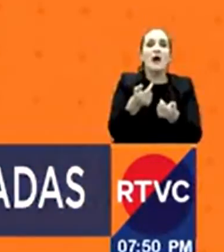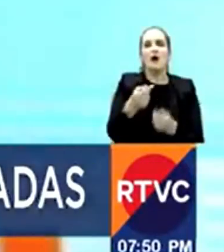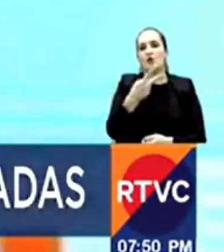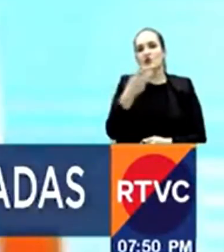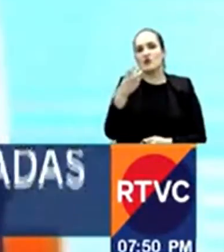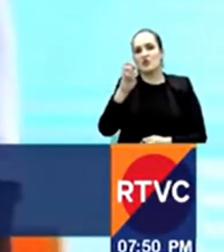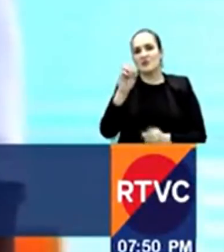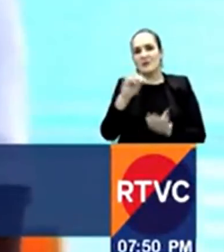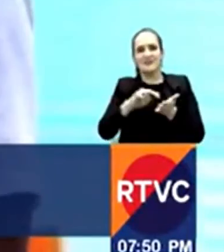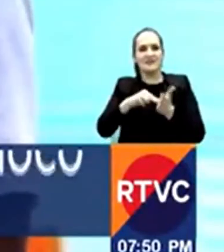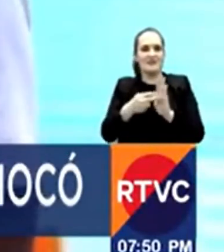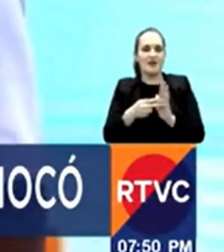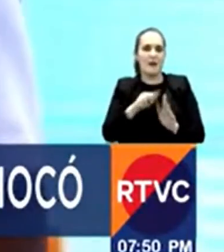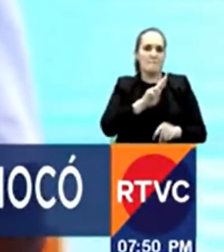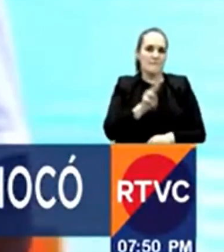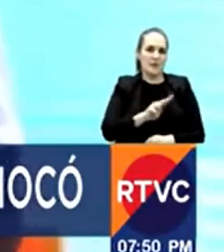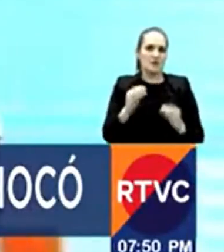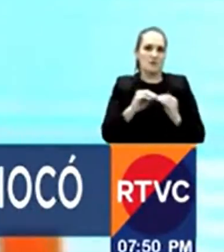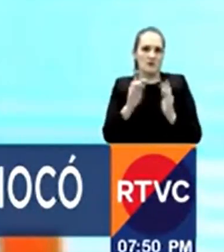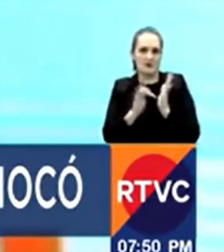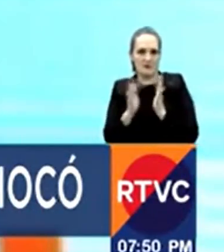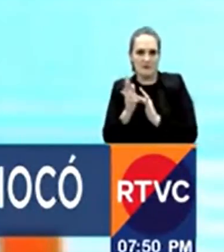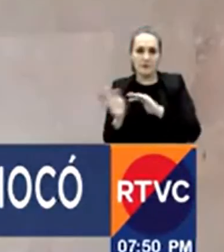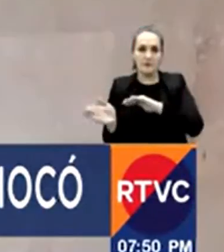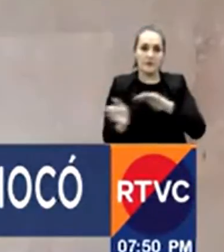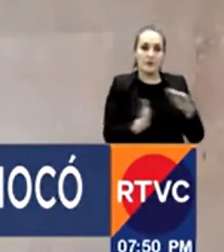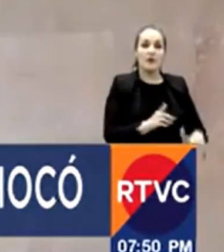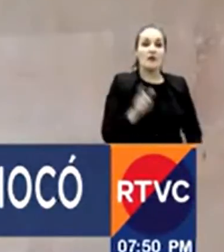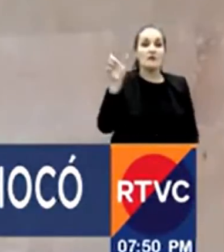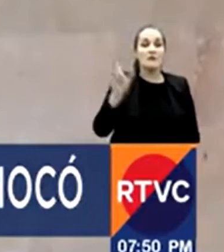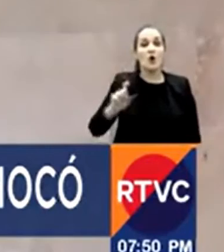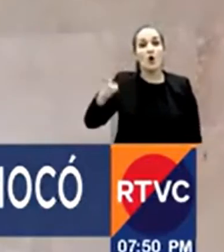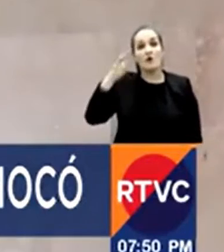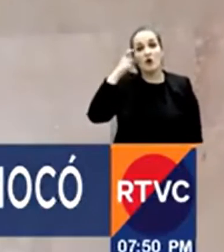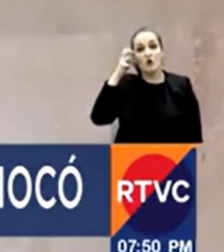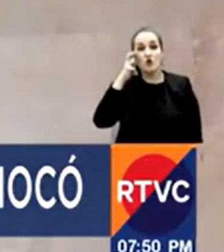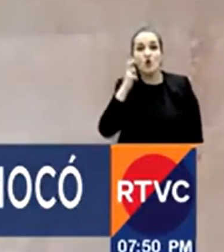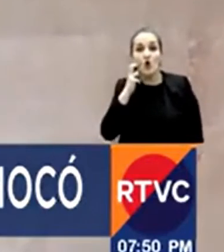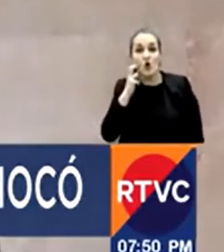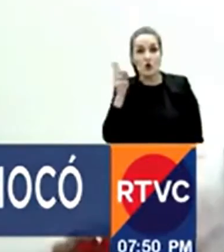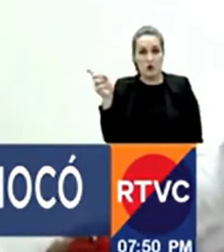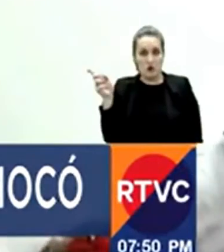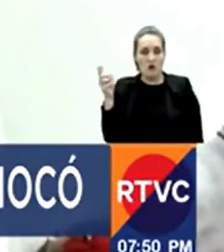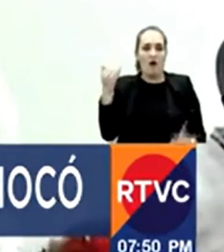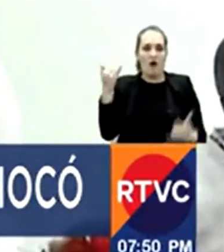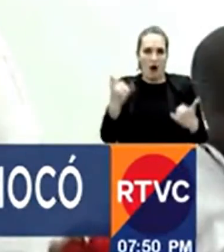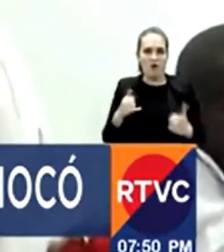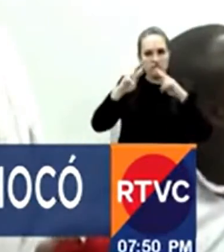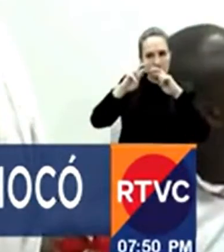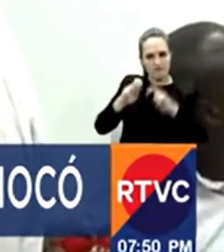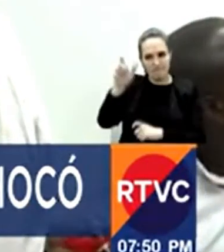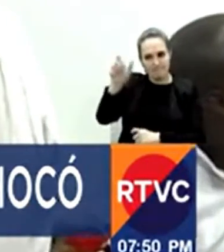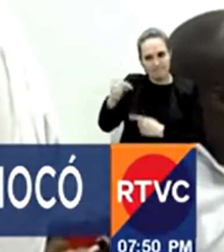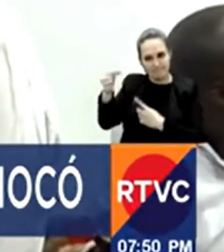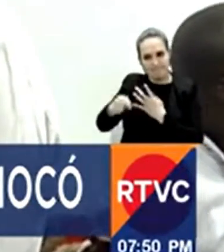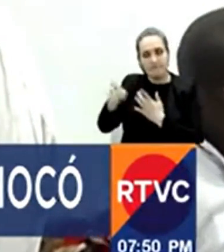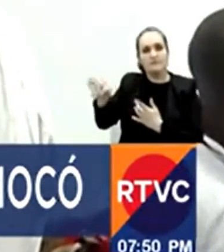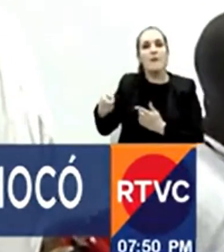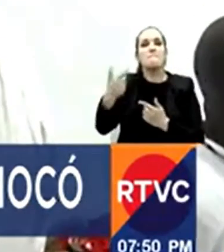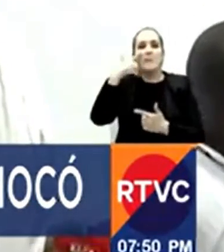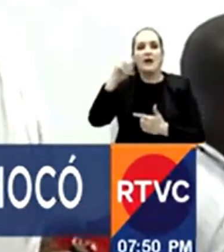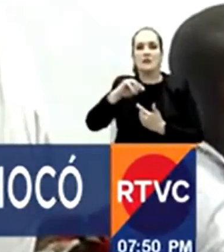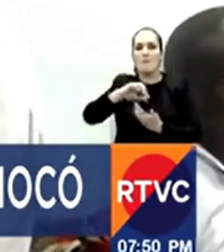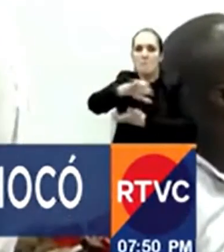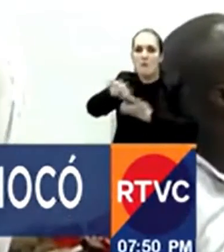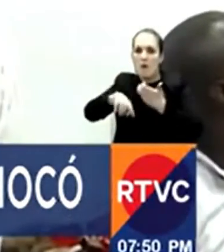abril. El actual gobernador de Chocó, Ariel Palacios, le serán imputados cargos por irregularidades en la contratación de 220.000 millones de